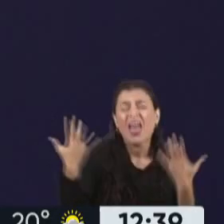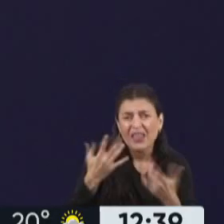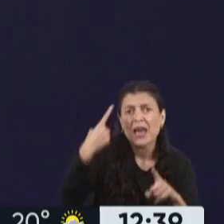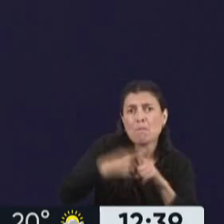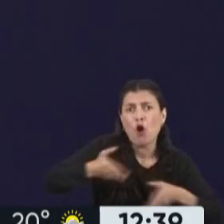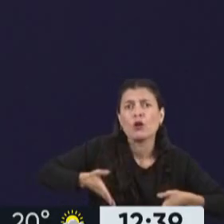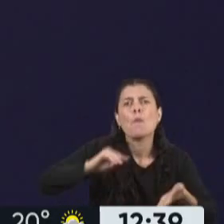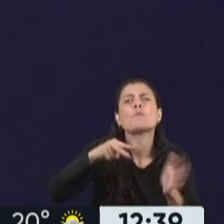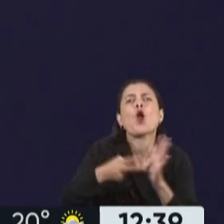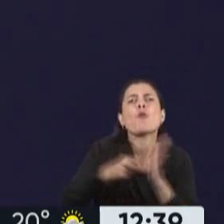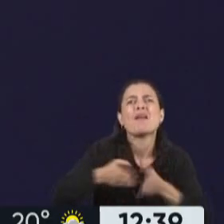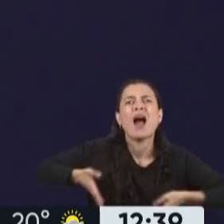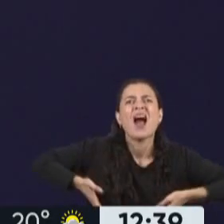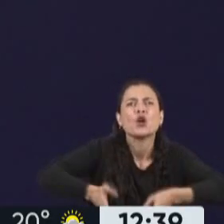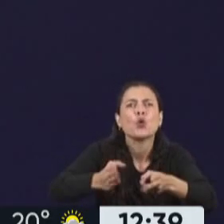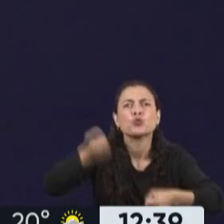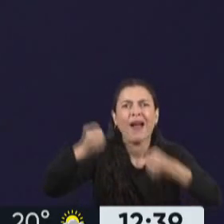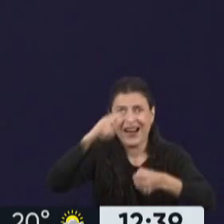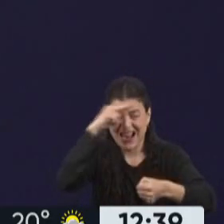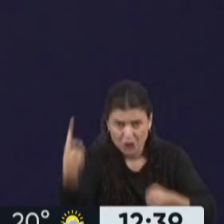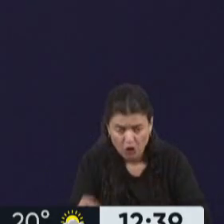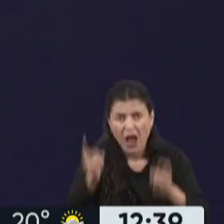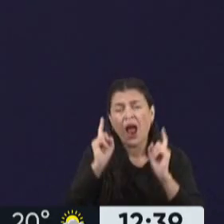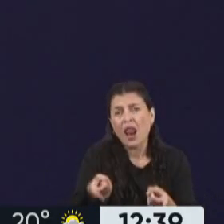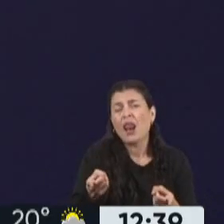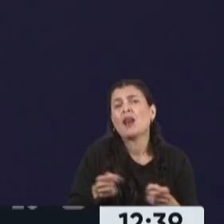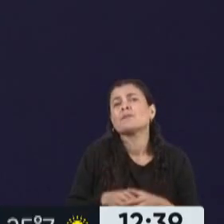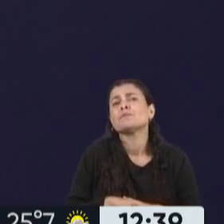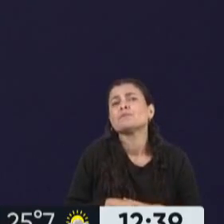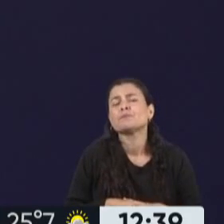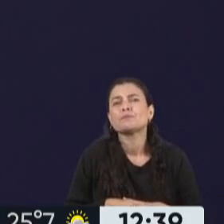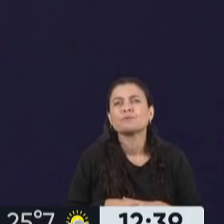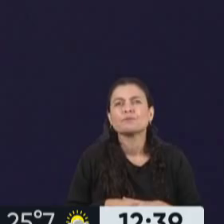nacionales en jurisdicción del